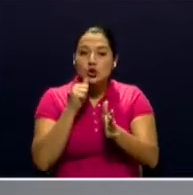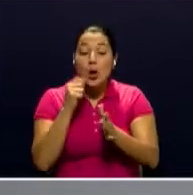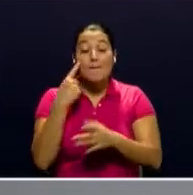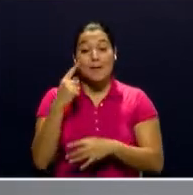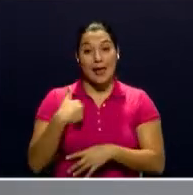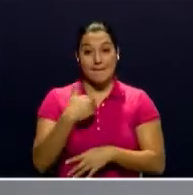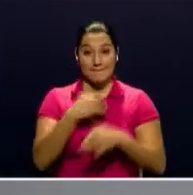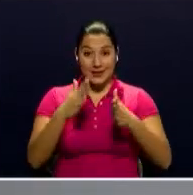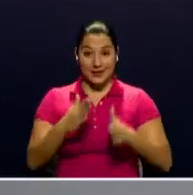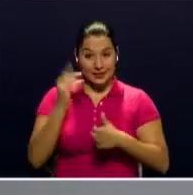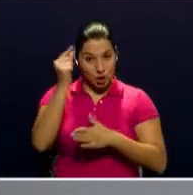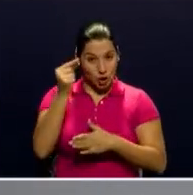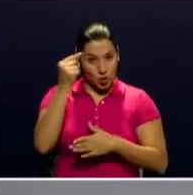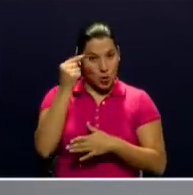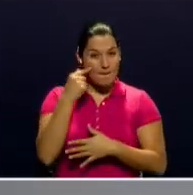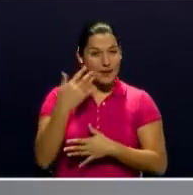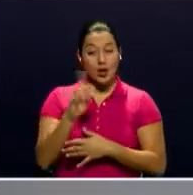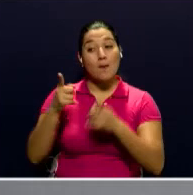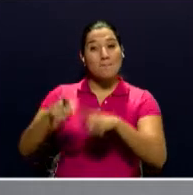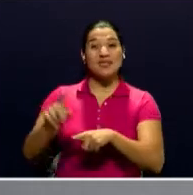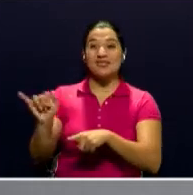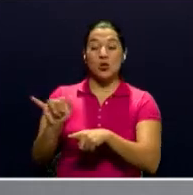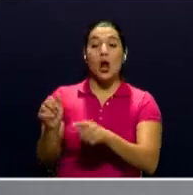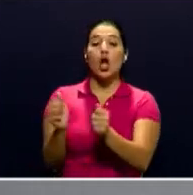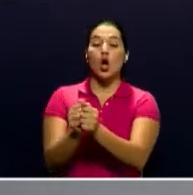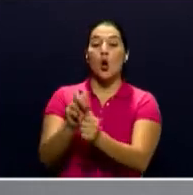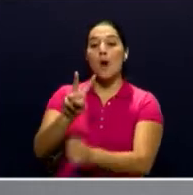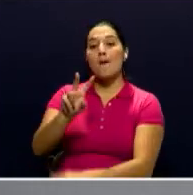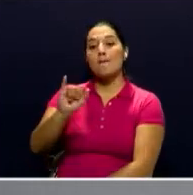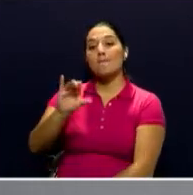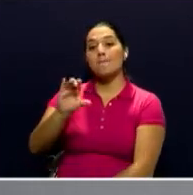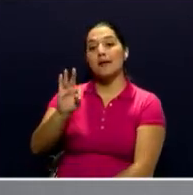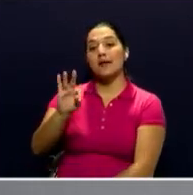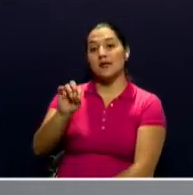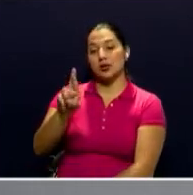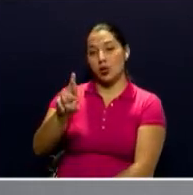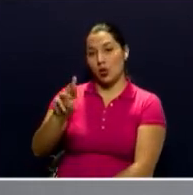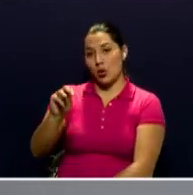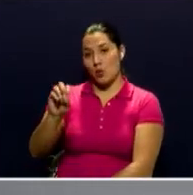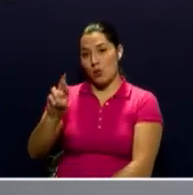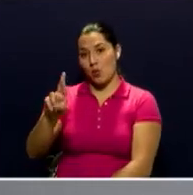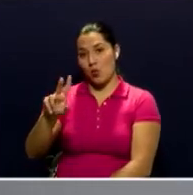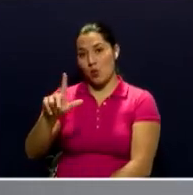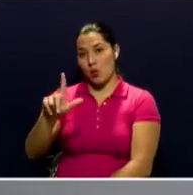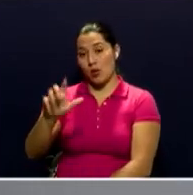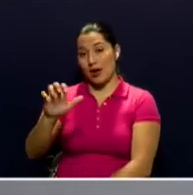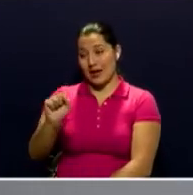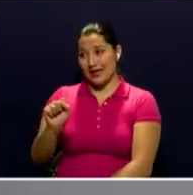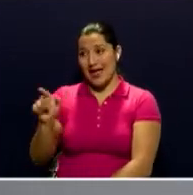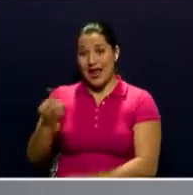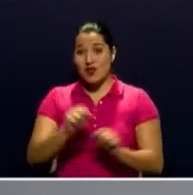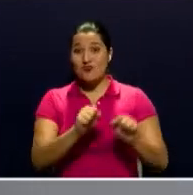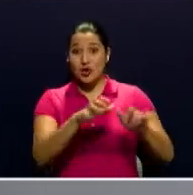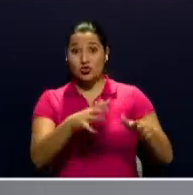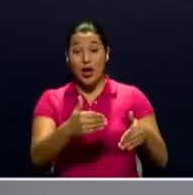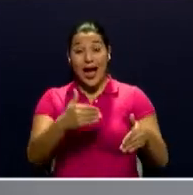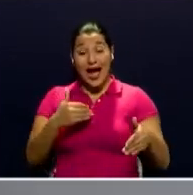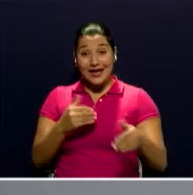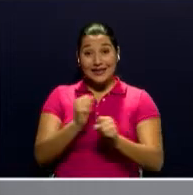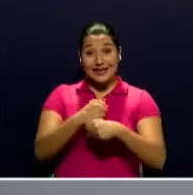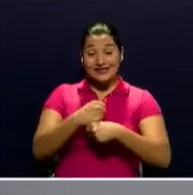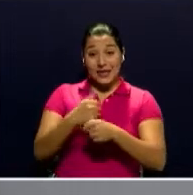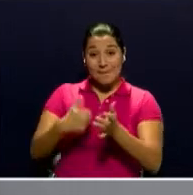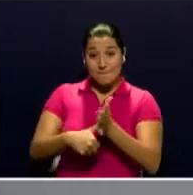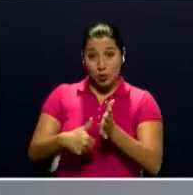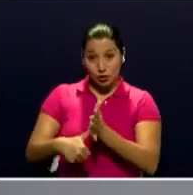lo sucedido con Víctor Morales Mora, quien renunció al Ministerio de la Presidencia previo a la votación de